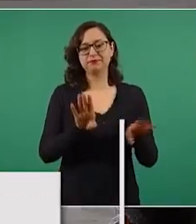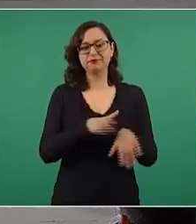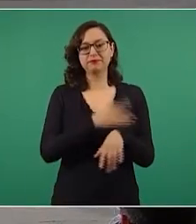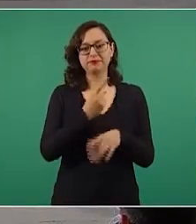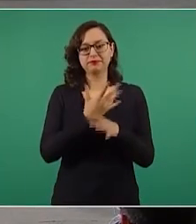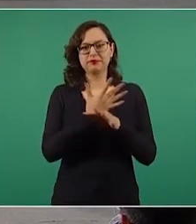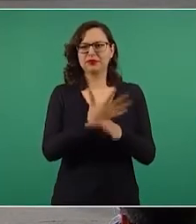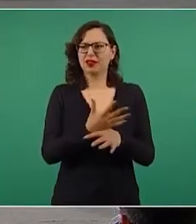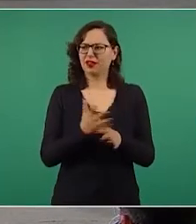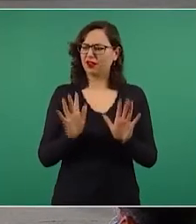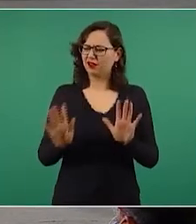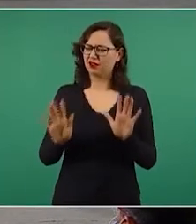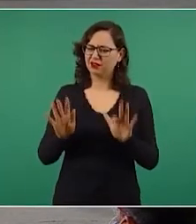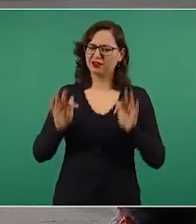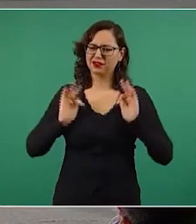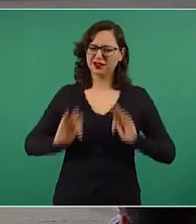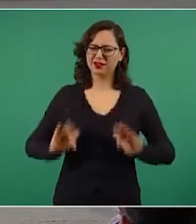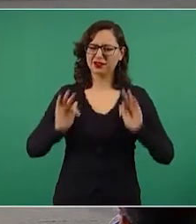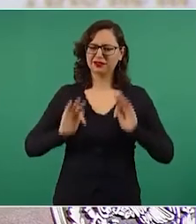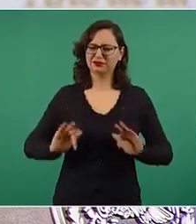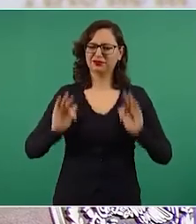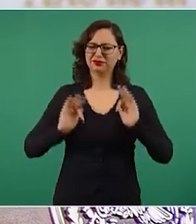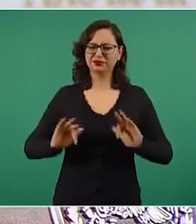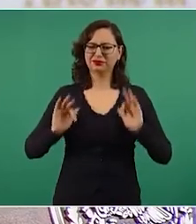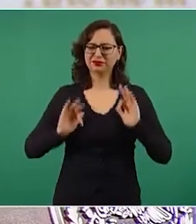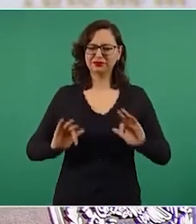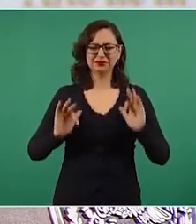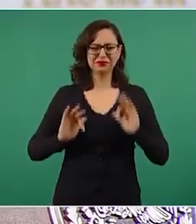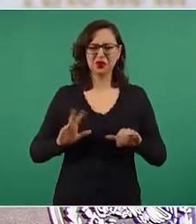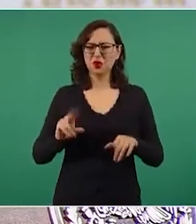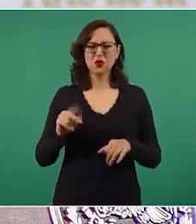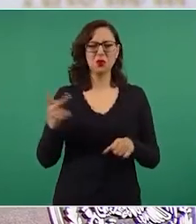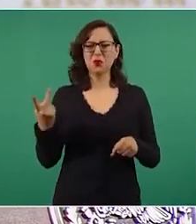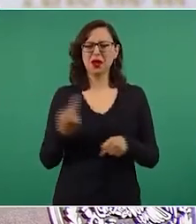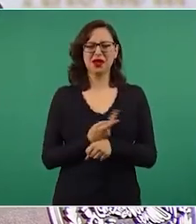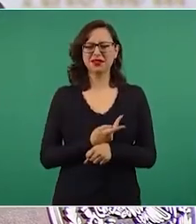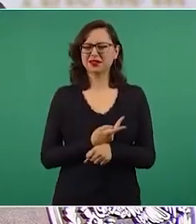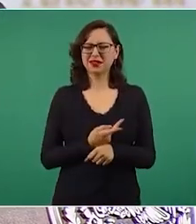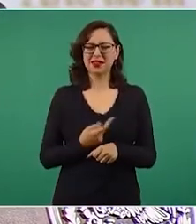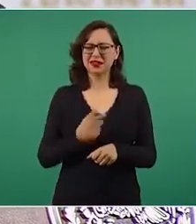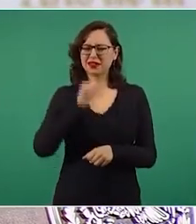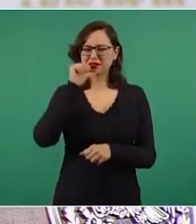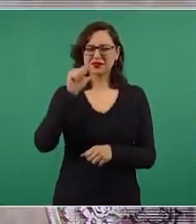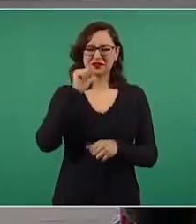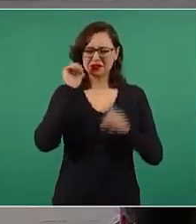es para tanto, mi buen, o algo así, ¿no?